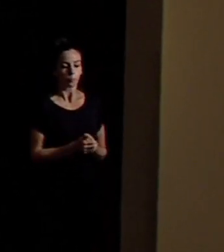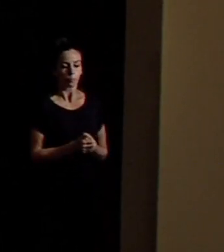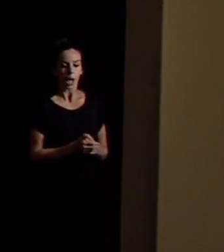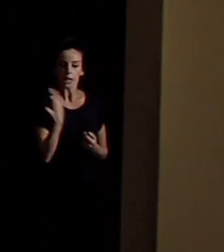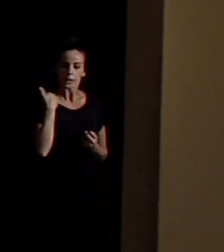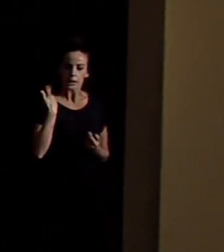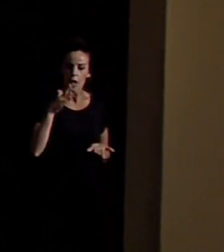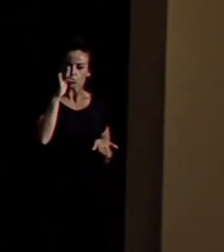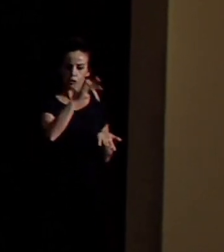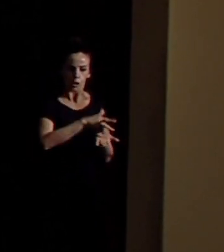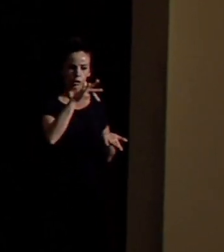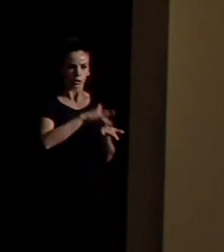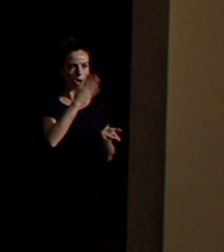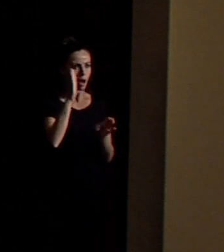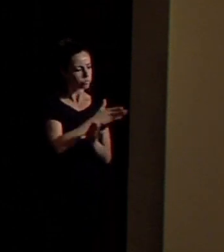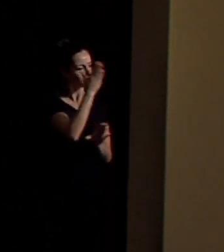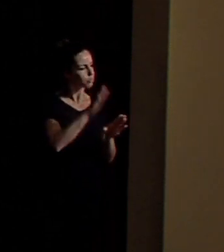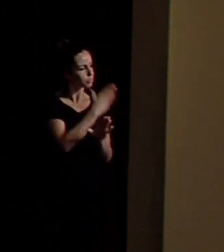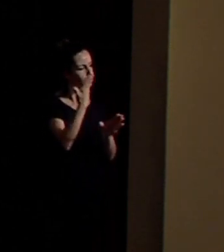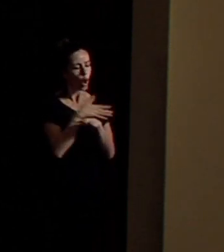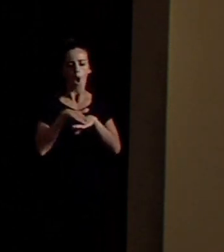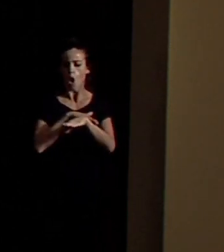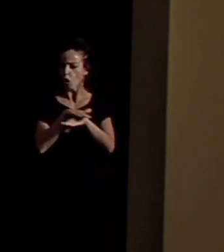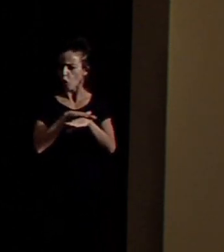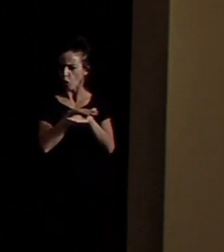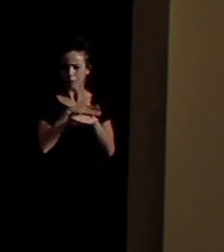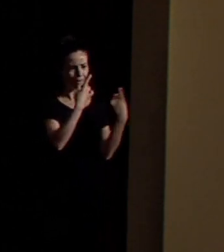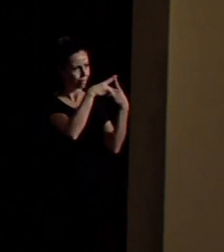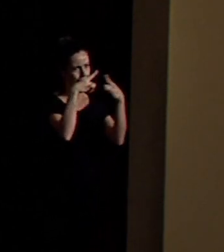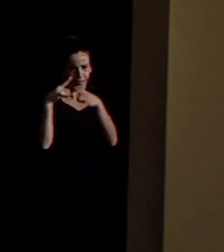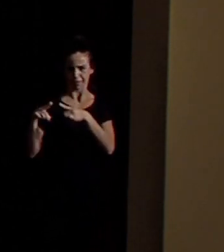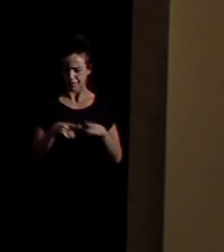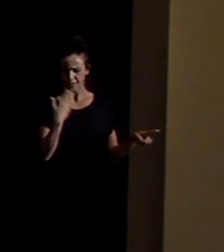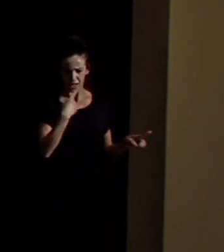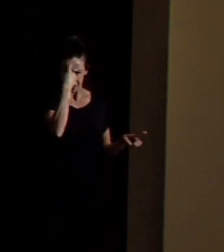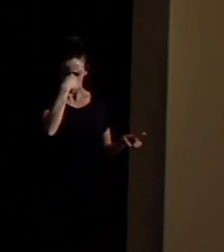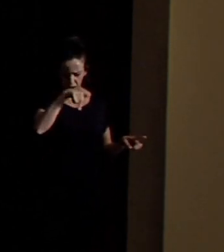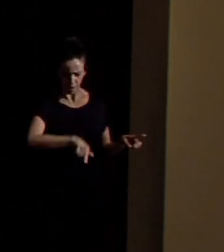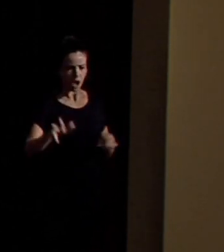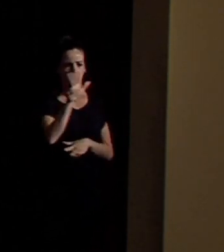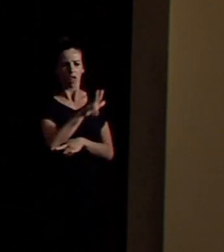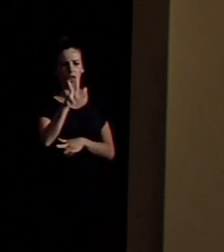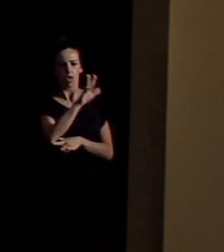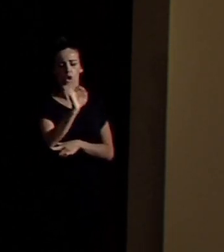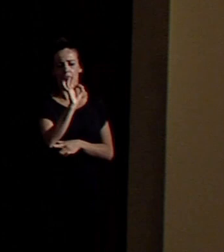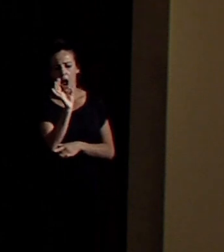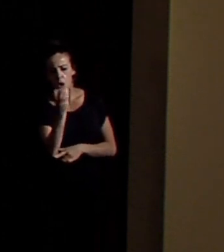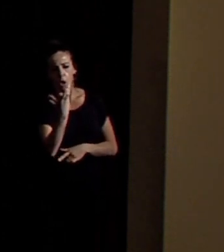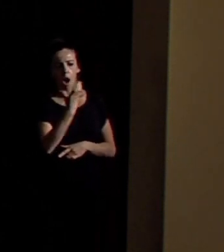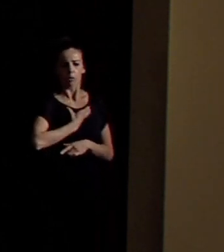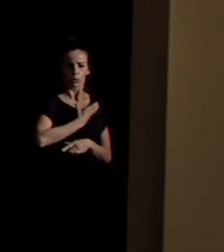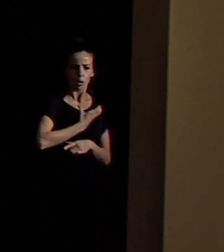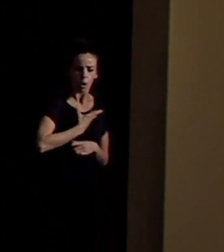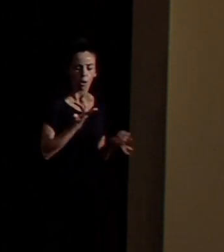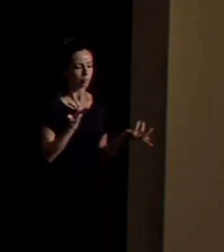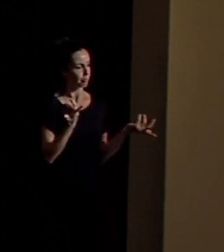Han pasado diversos gobiernos, como bien sabéis, gobiernos de todo tipo, tanto nacionales como autonómicos,